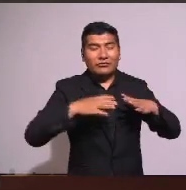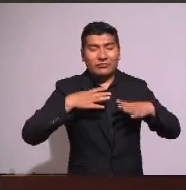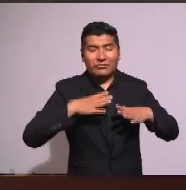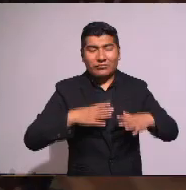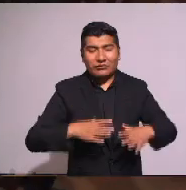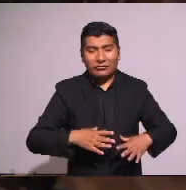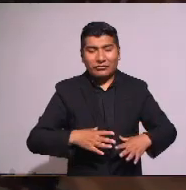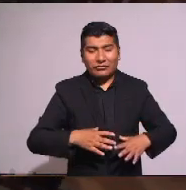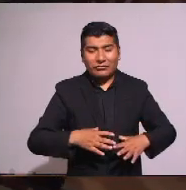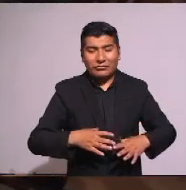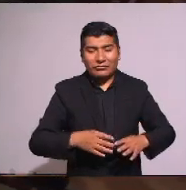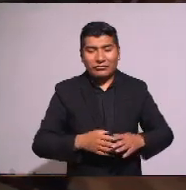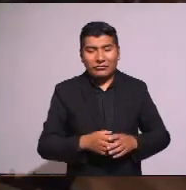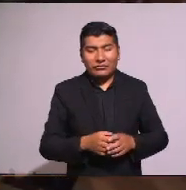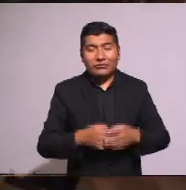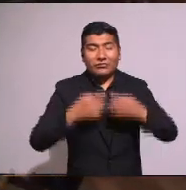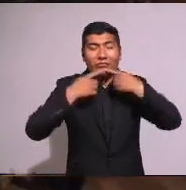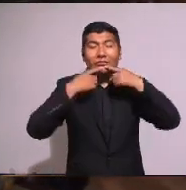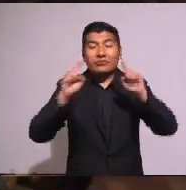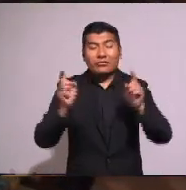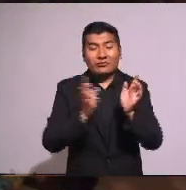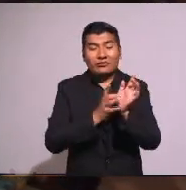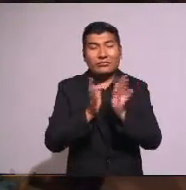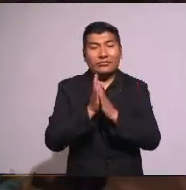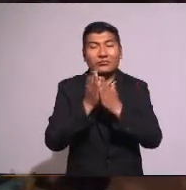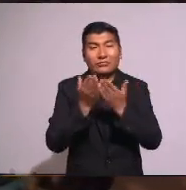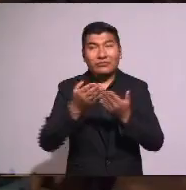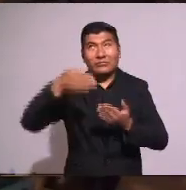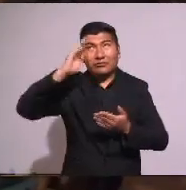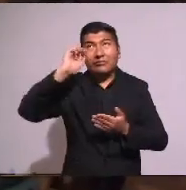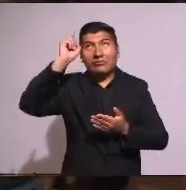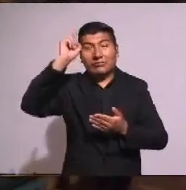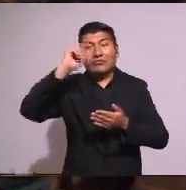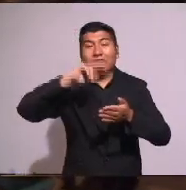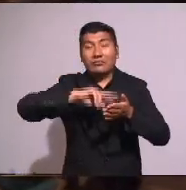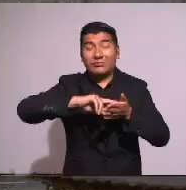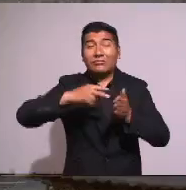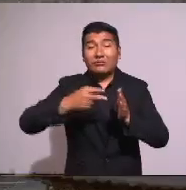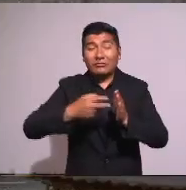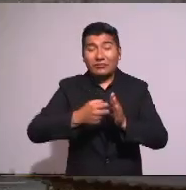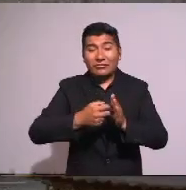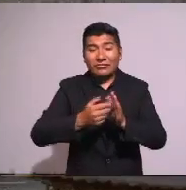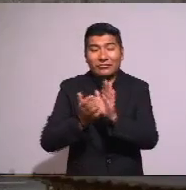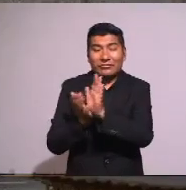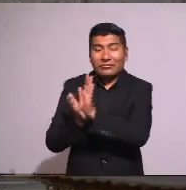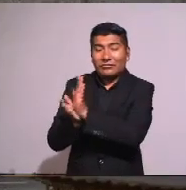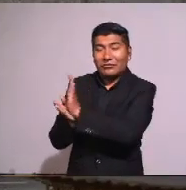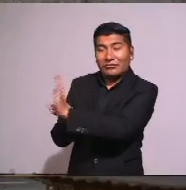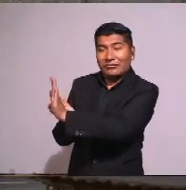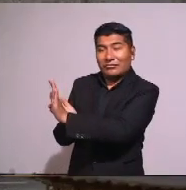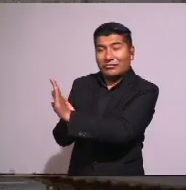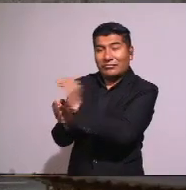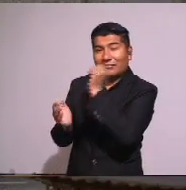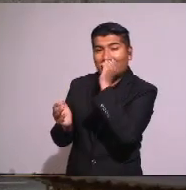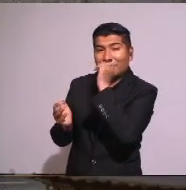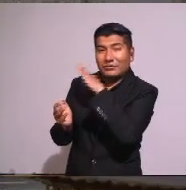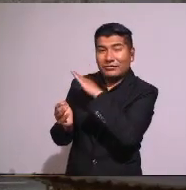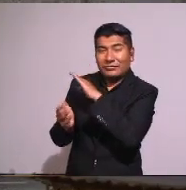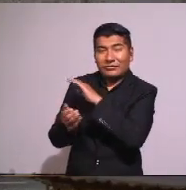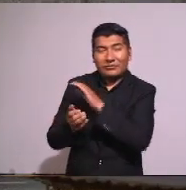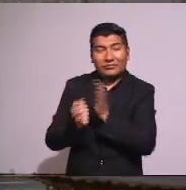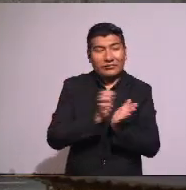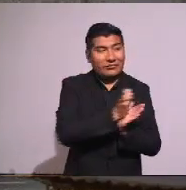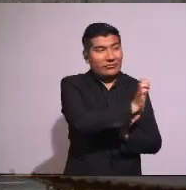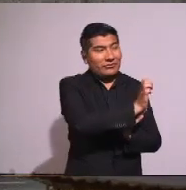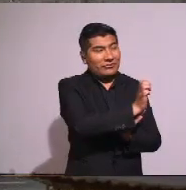aliviarlos. Anunciar la palabra de Dios significa rechazar las mentiras, los